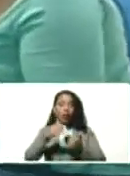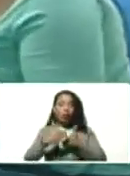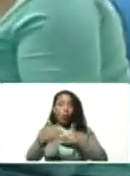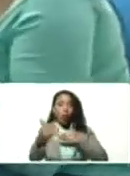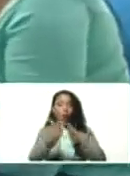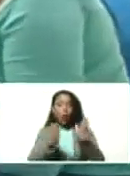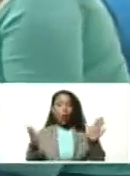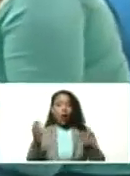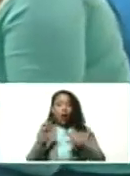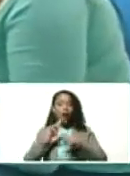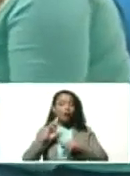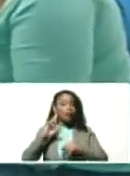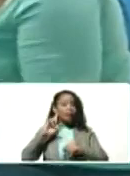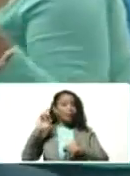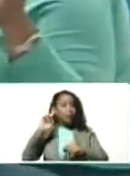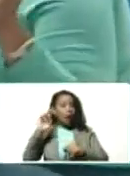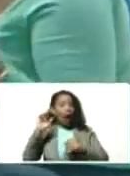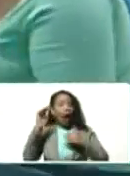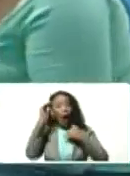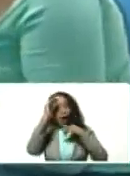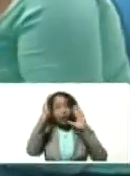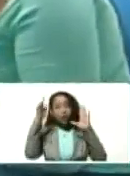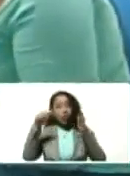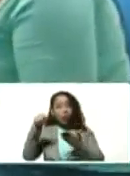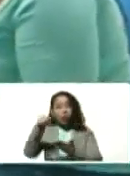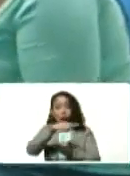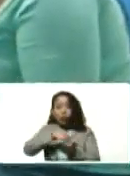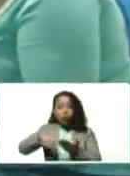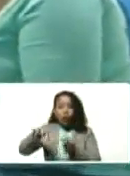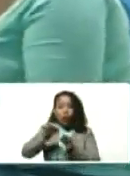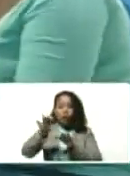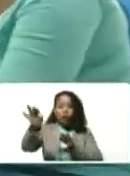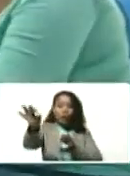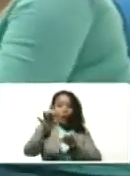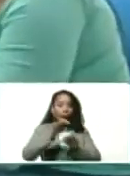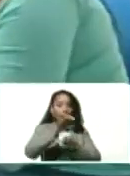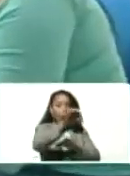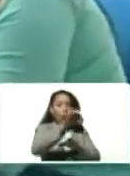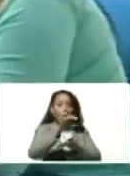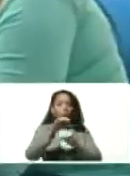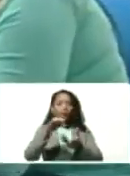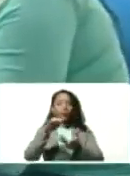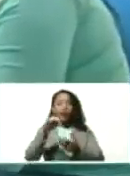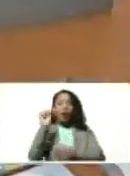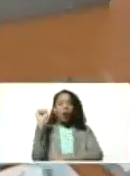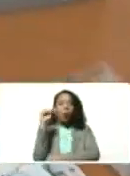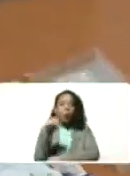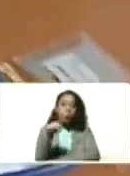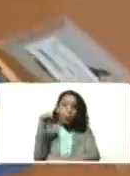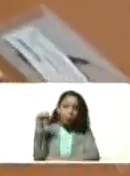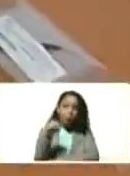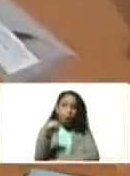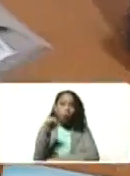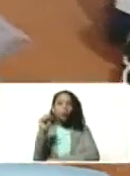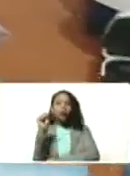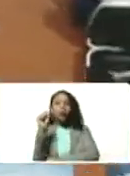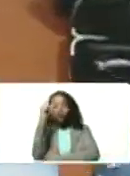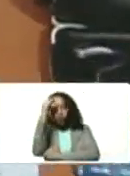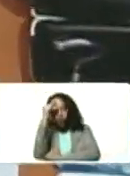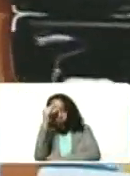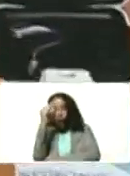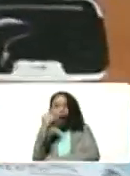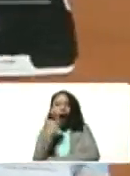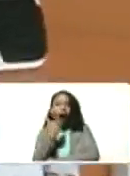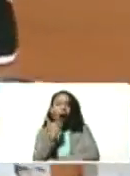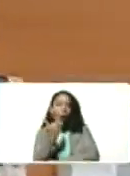el radio de atención a niños que tienen autismo o que tienen algún retardo mental, desde el área de psicopedagogía